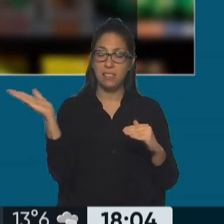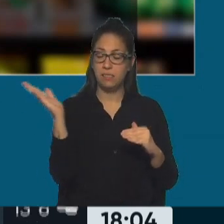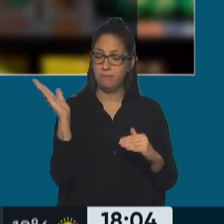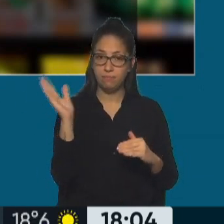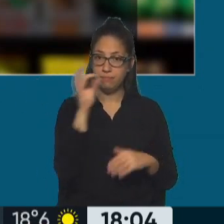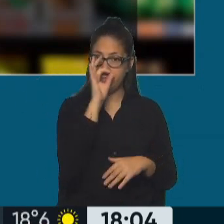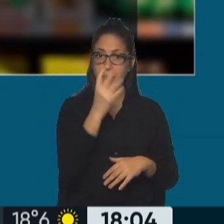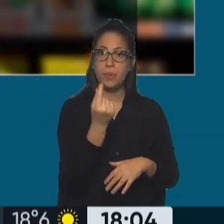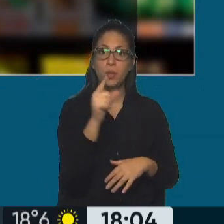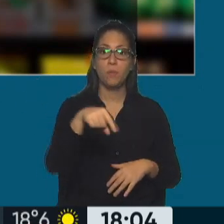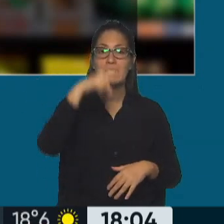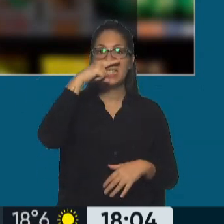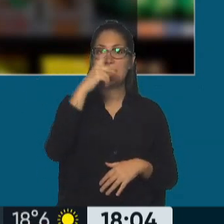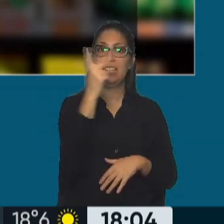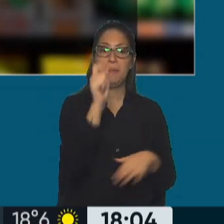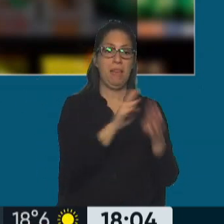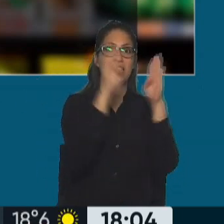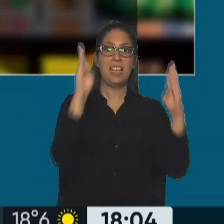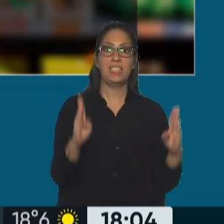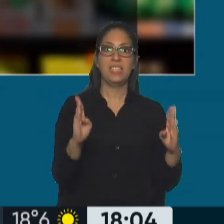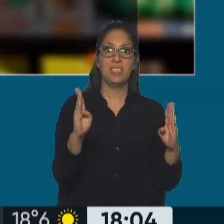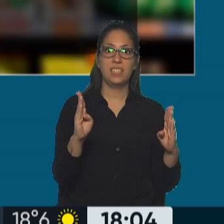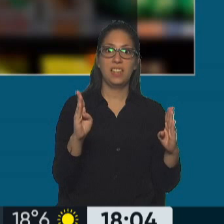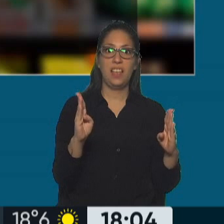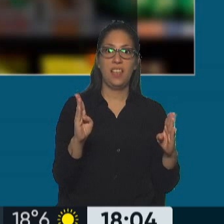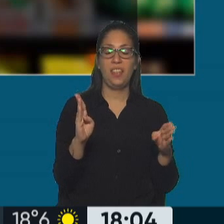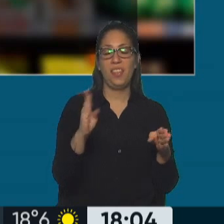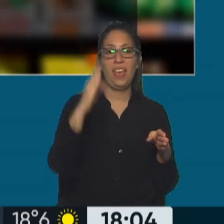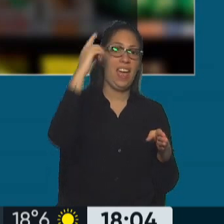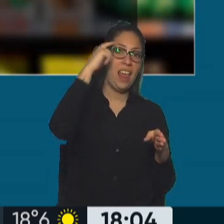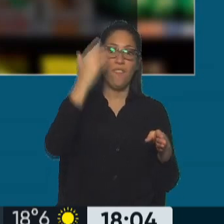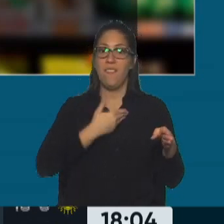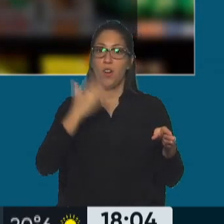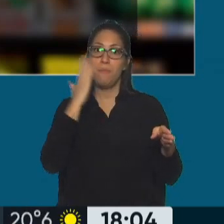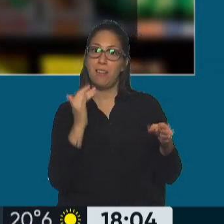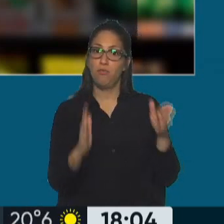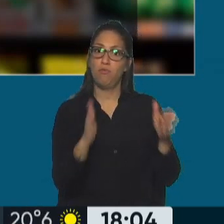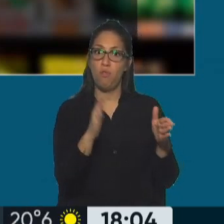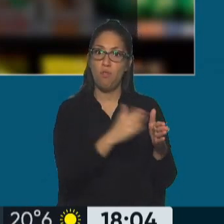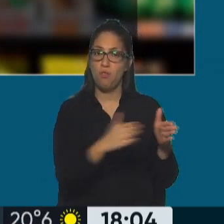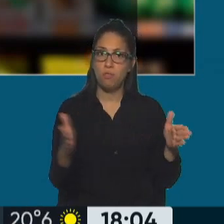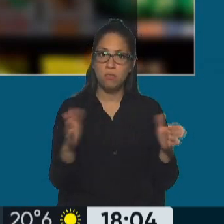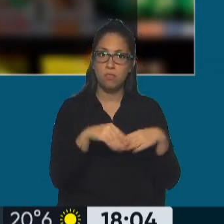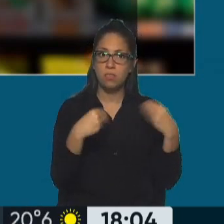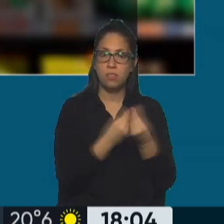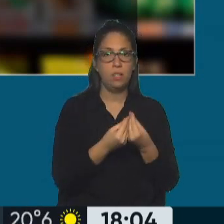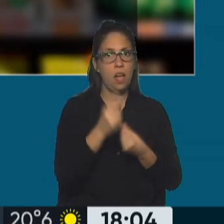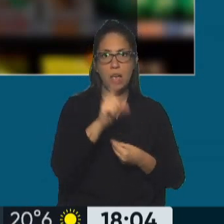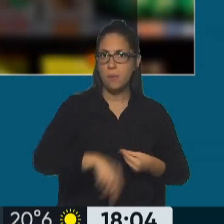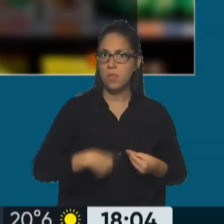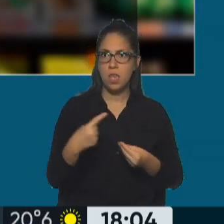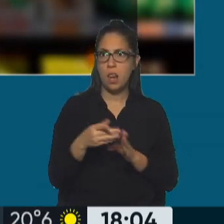Y el 21,7 en el primer trimestre, que obviamente ya a esta altura, y después te voy a agregar algunos elementos, destroza todos